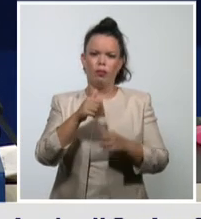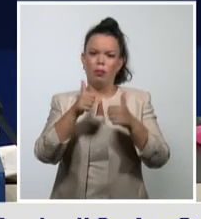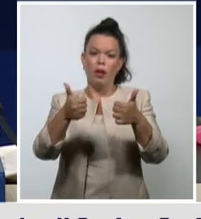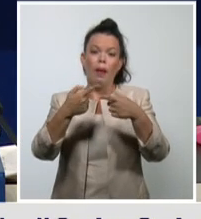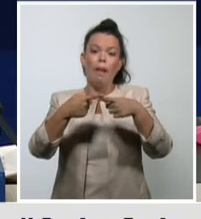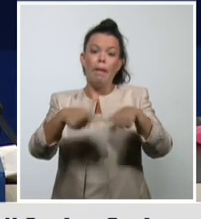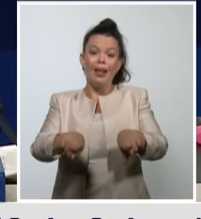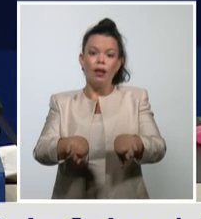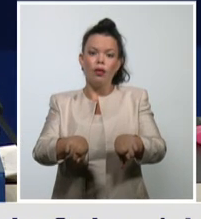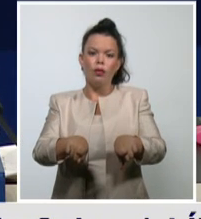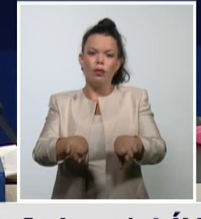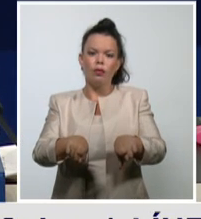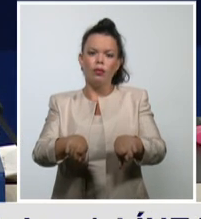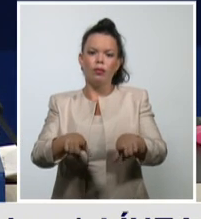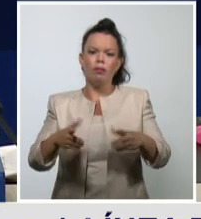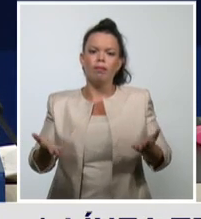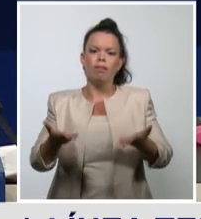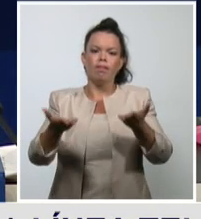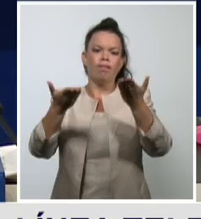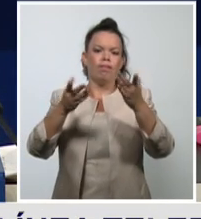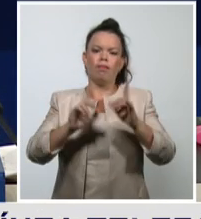evolución fue tórpida,